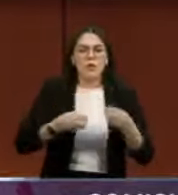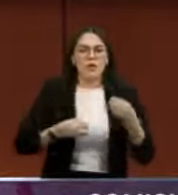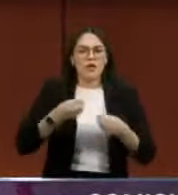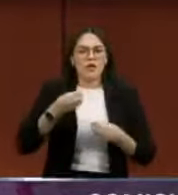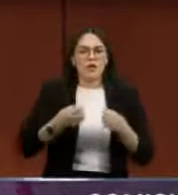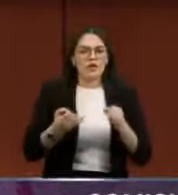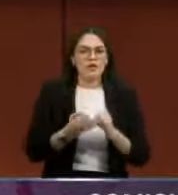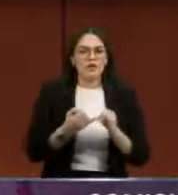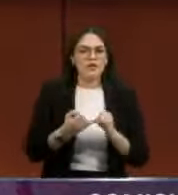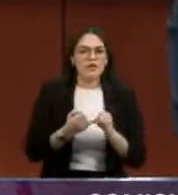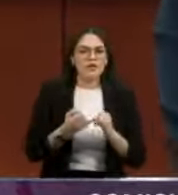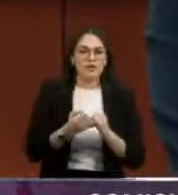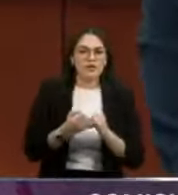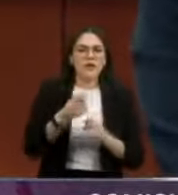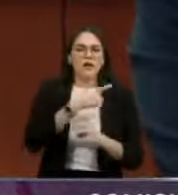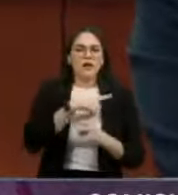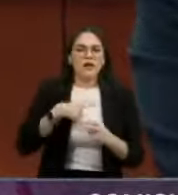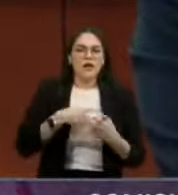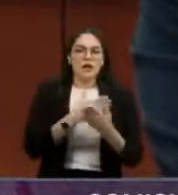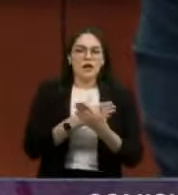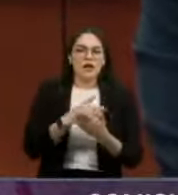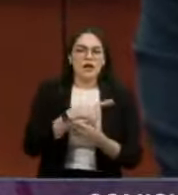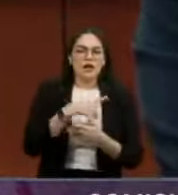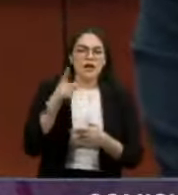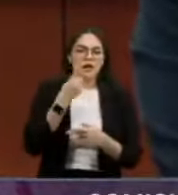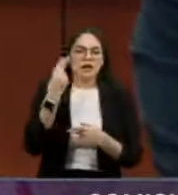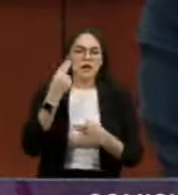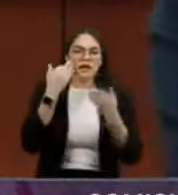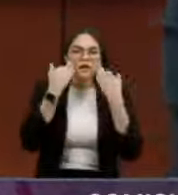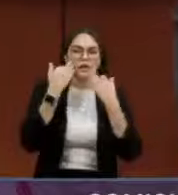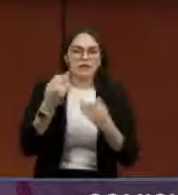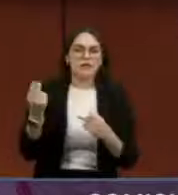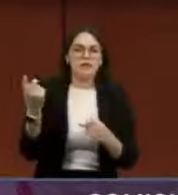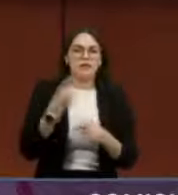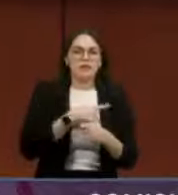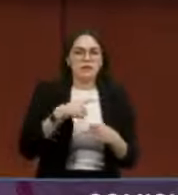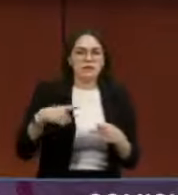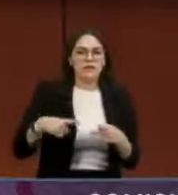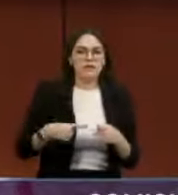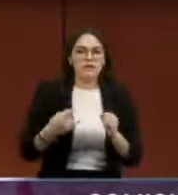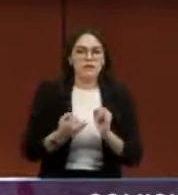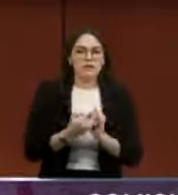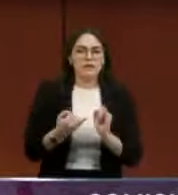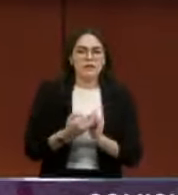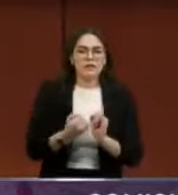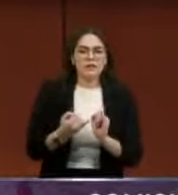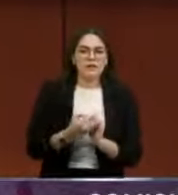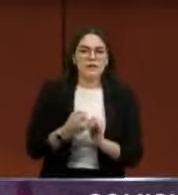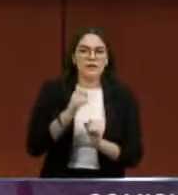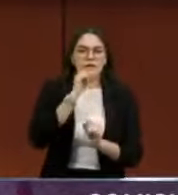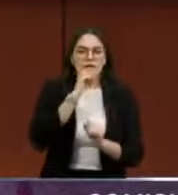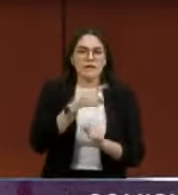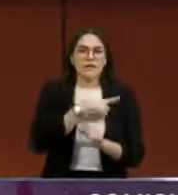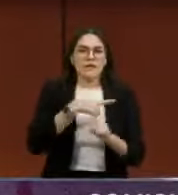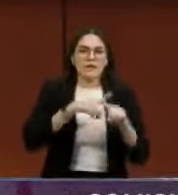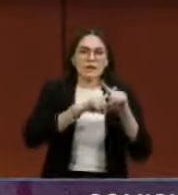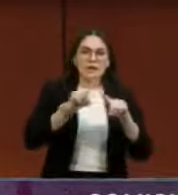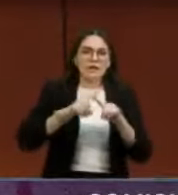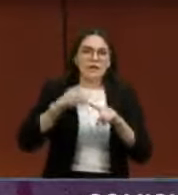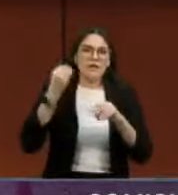Y basta poner como ejemplo la carta que el presidente de la